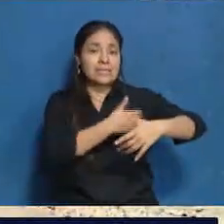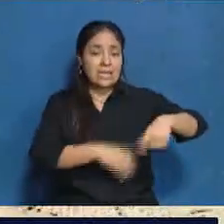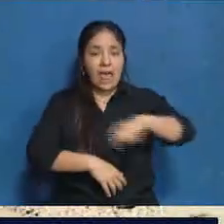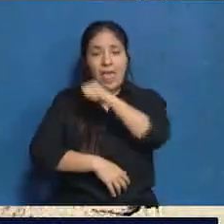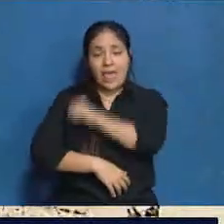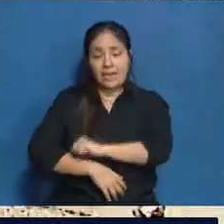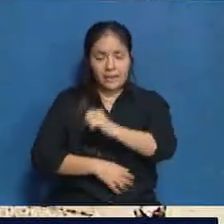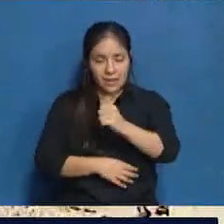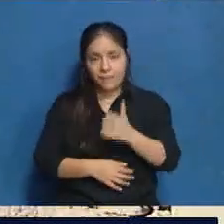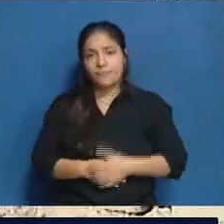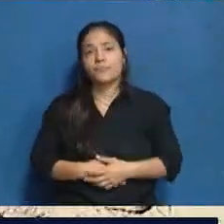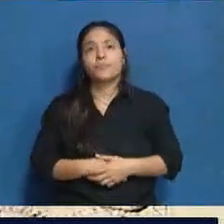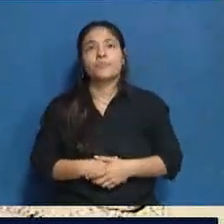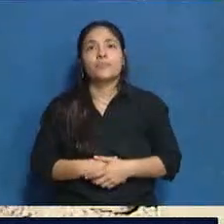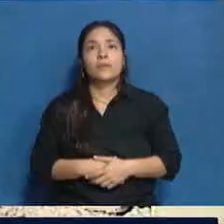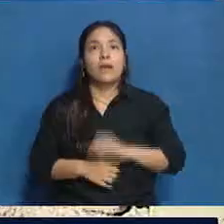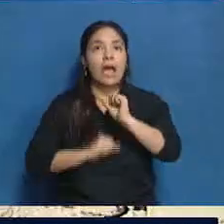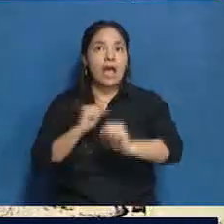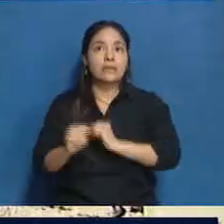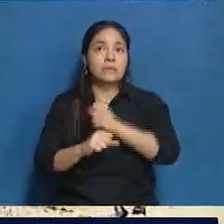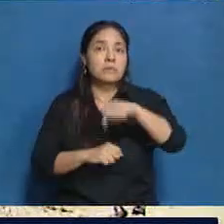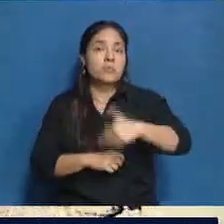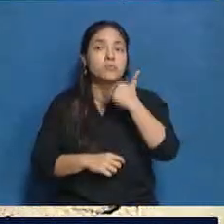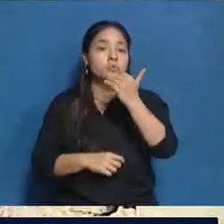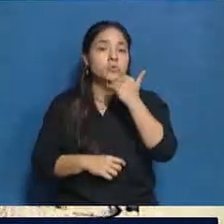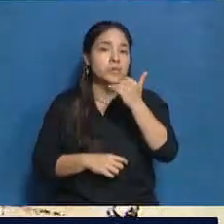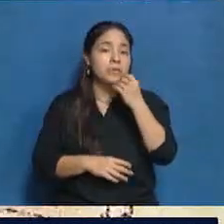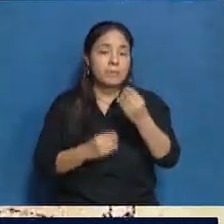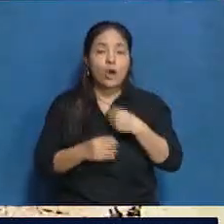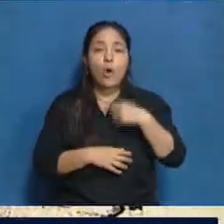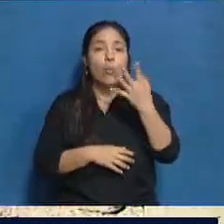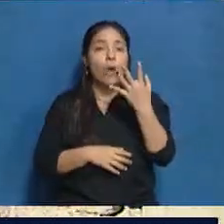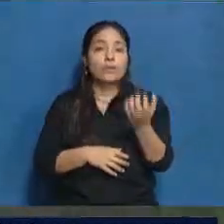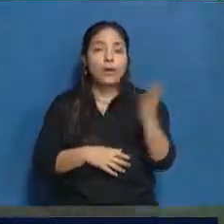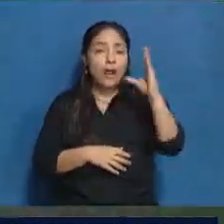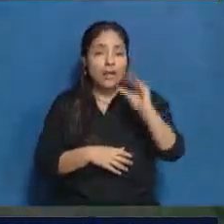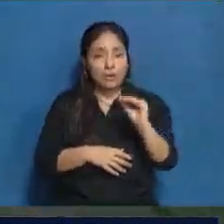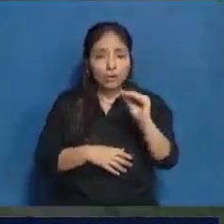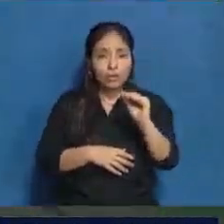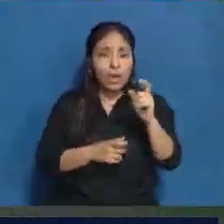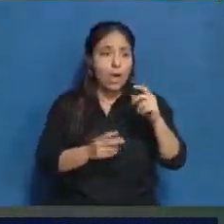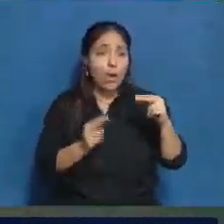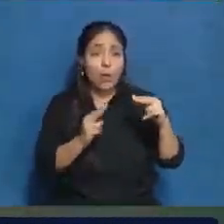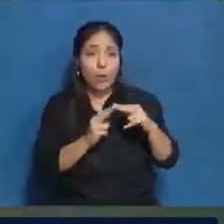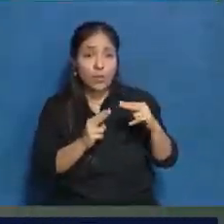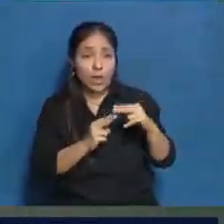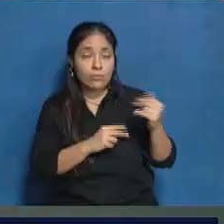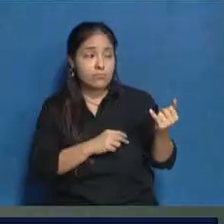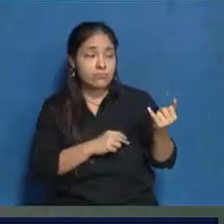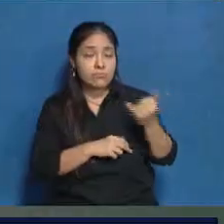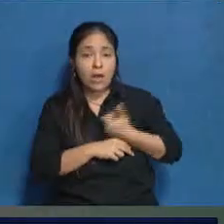momento no sabemos nada, porque nosotros nos llamaron a las 4:00 a.m, mi cuñado, y nos enteramos. Fue